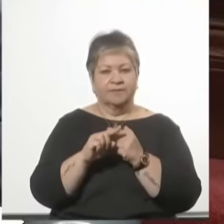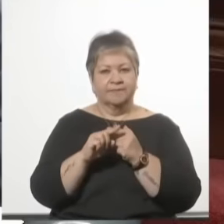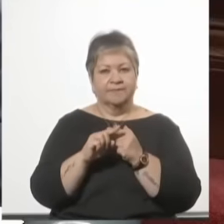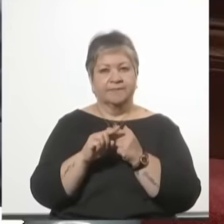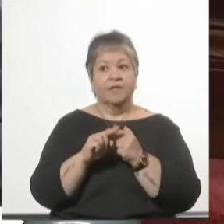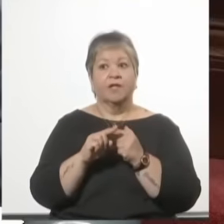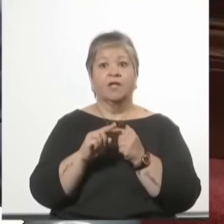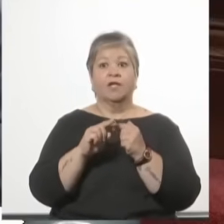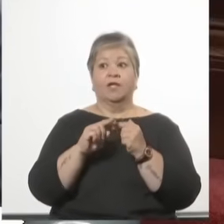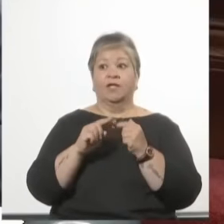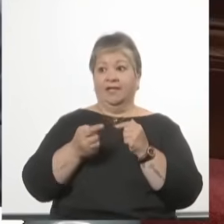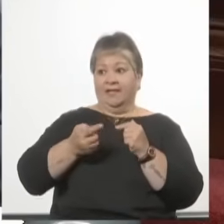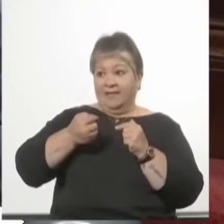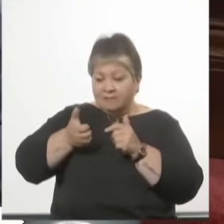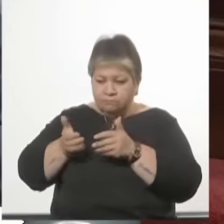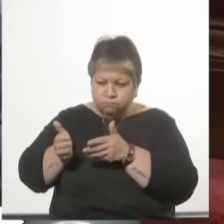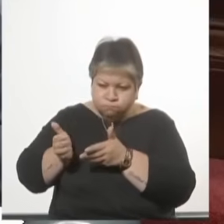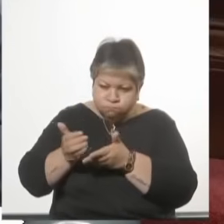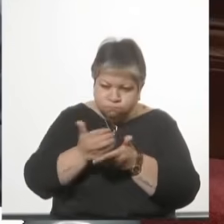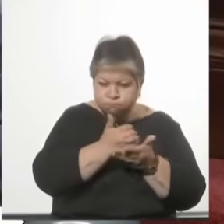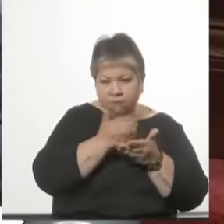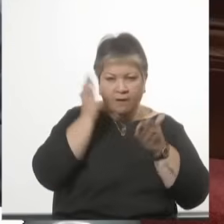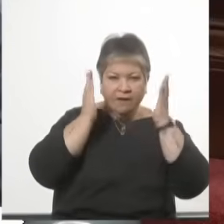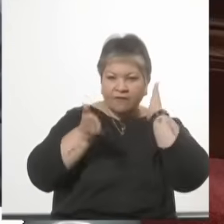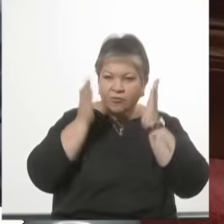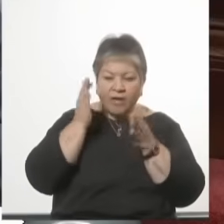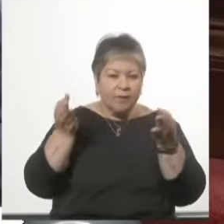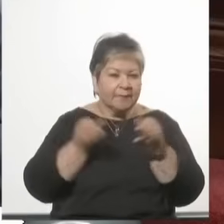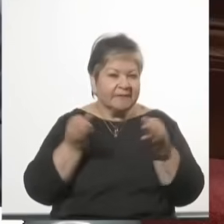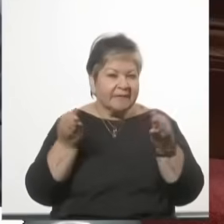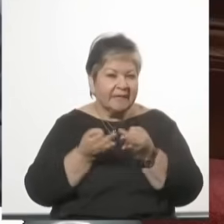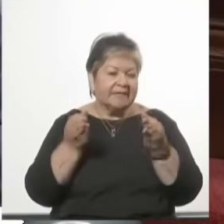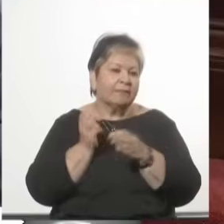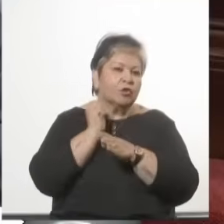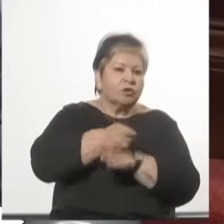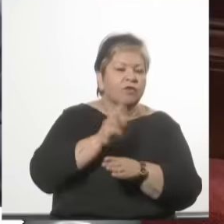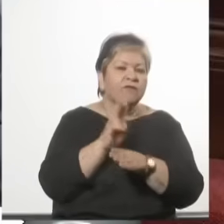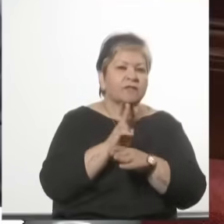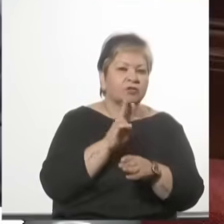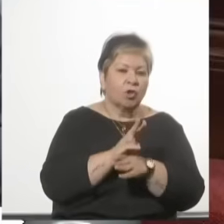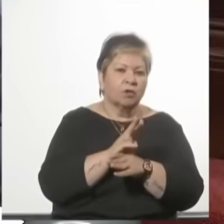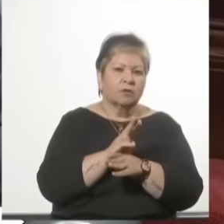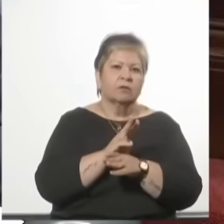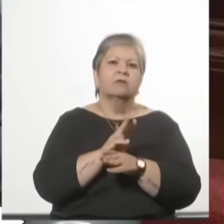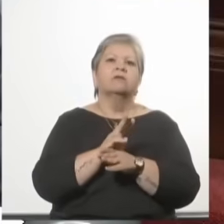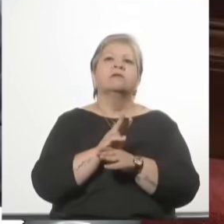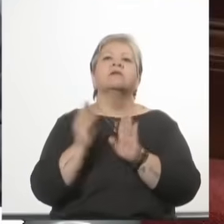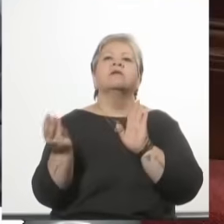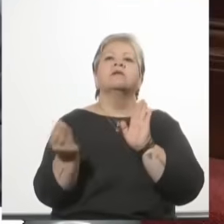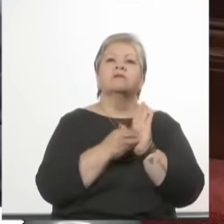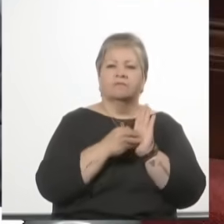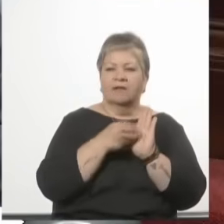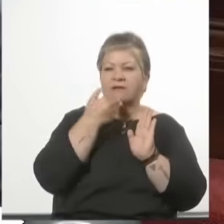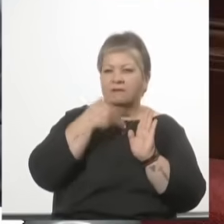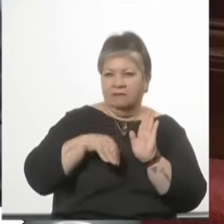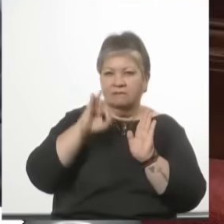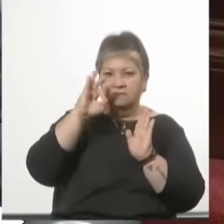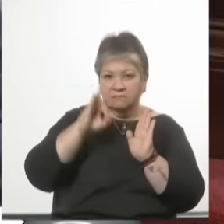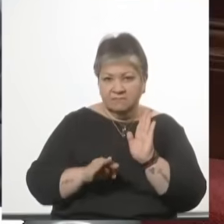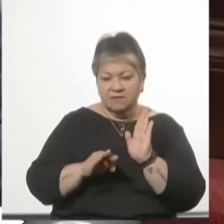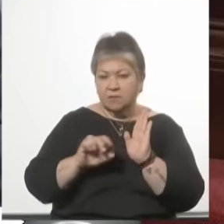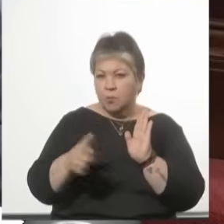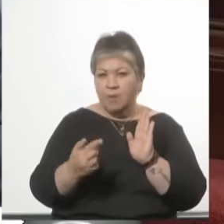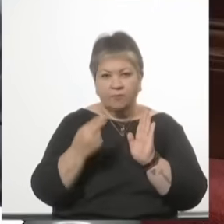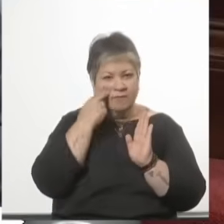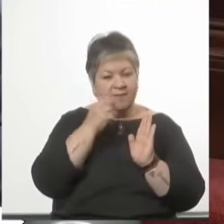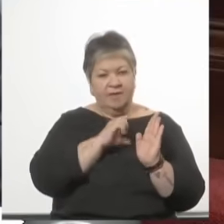hemos recientemente recabado la opinión legal experta de especialistas en materia de protección de inversiones que ratifican plenamente dicho entendimiento. Por todo